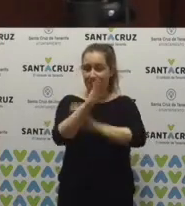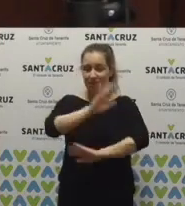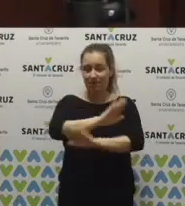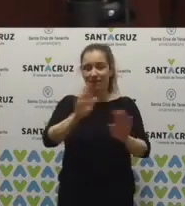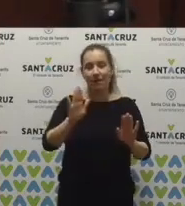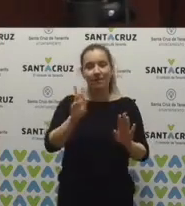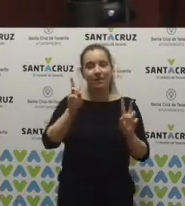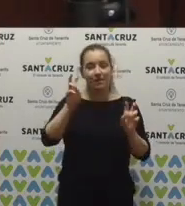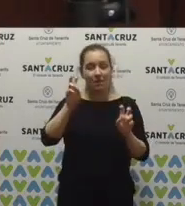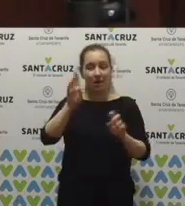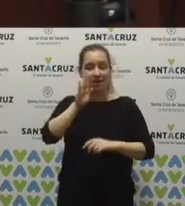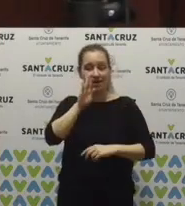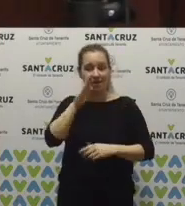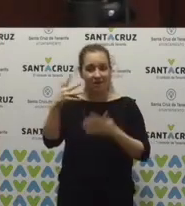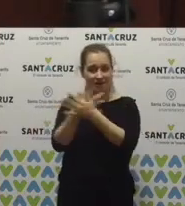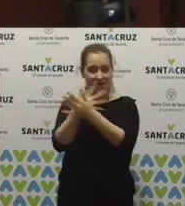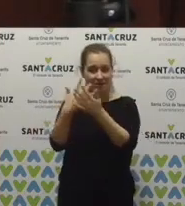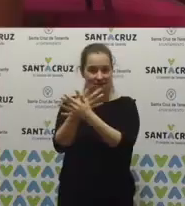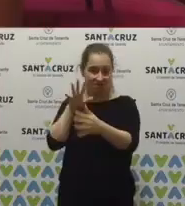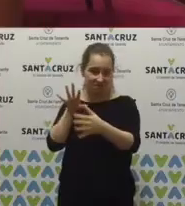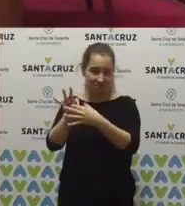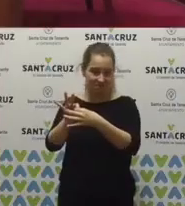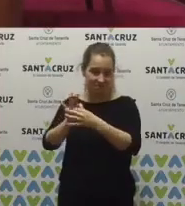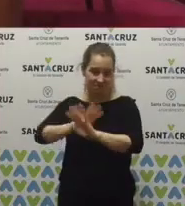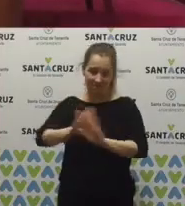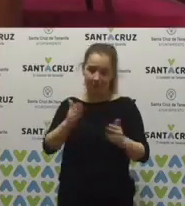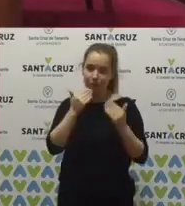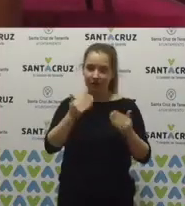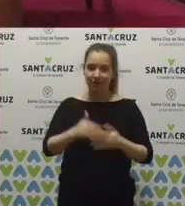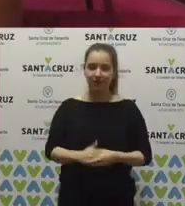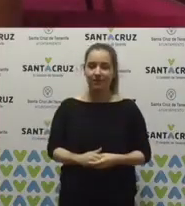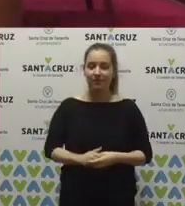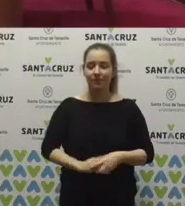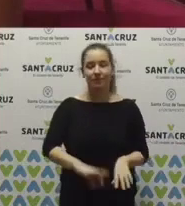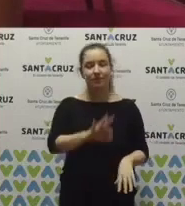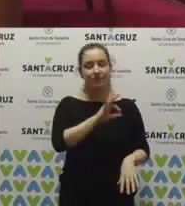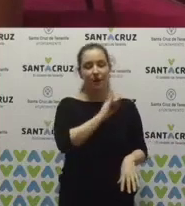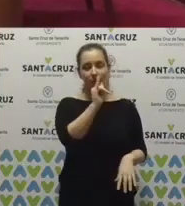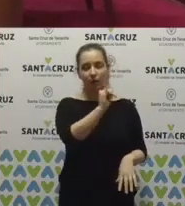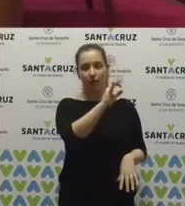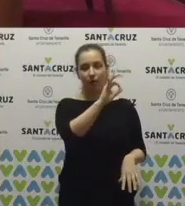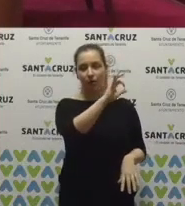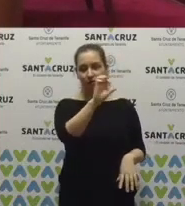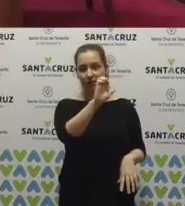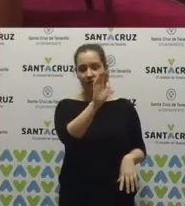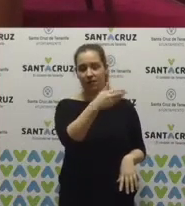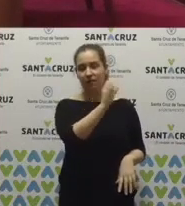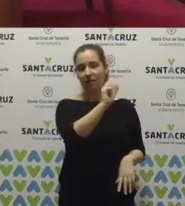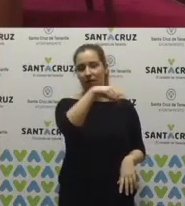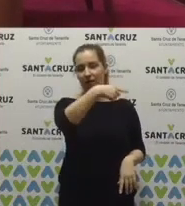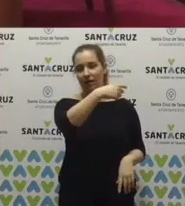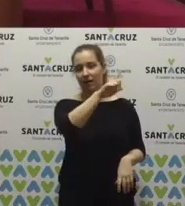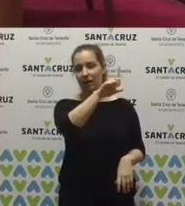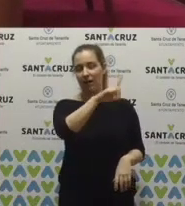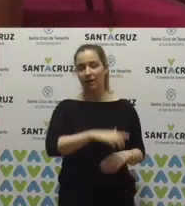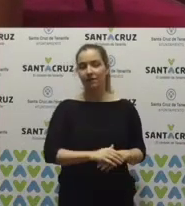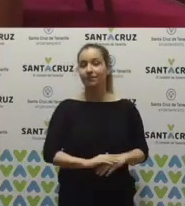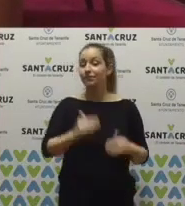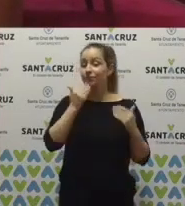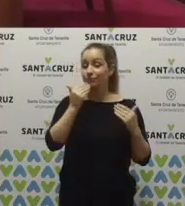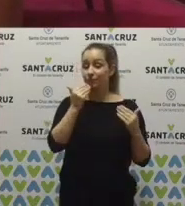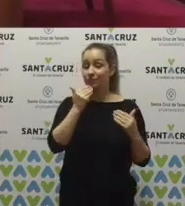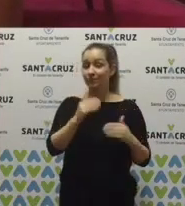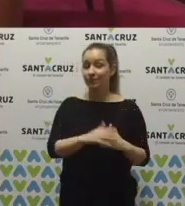que se han hecho muchísimas gracias los josé ángel muchas gracias